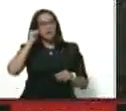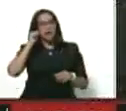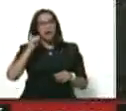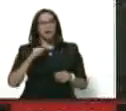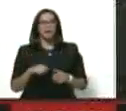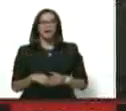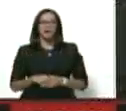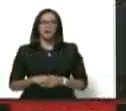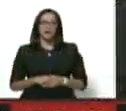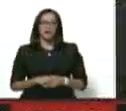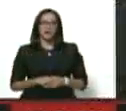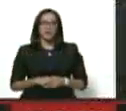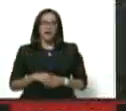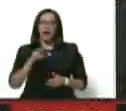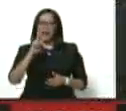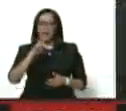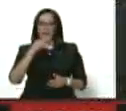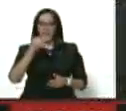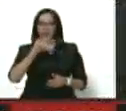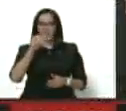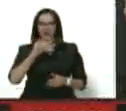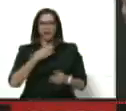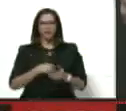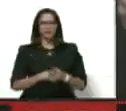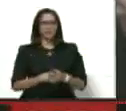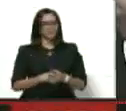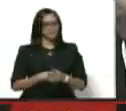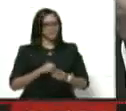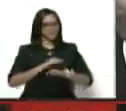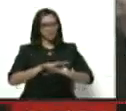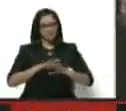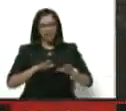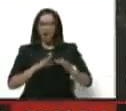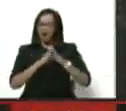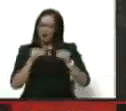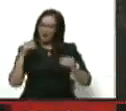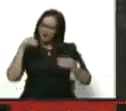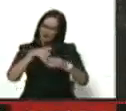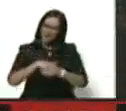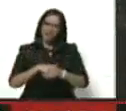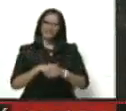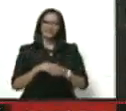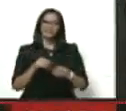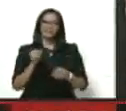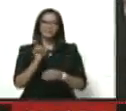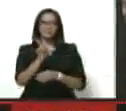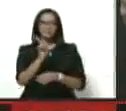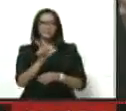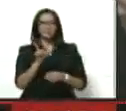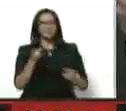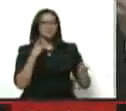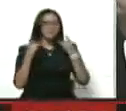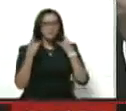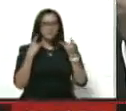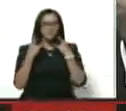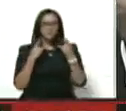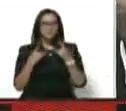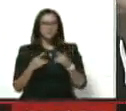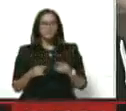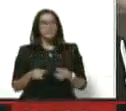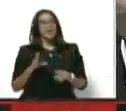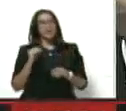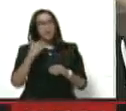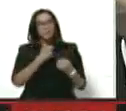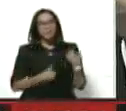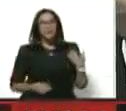este fin de semana, el sábado a las 2 de la tarde, no hay que darse nadie. Partido Socialista Unido de Venezuela activado. Y hablaba el presidente